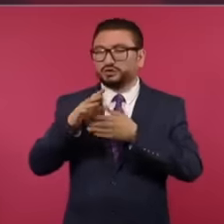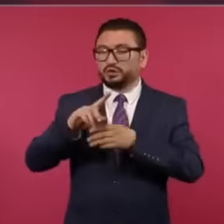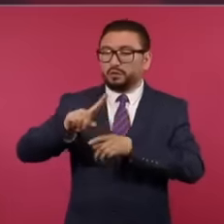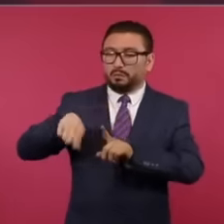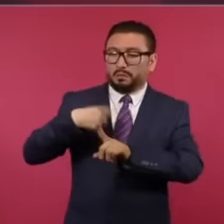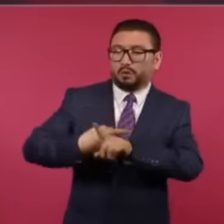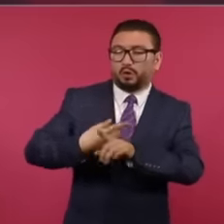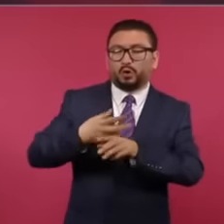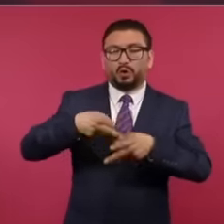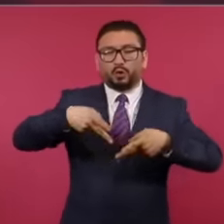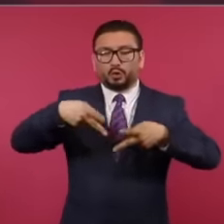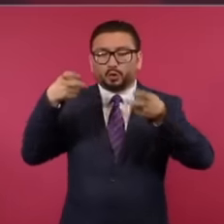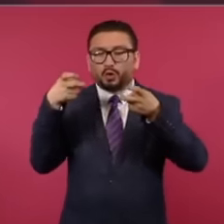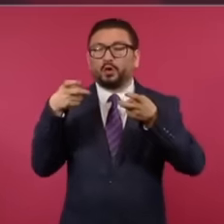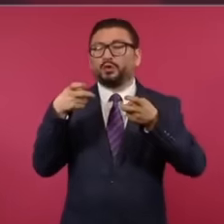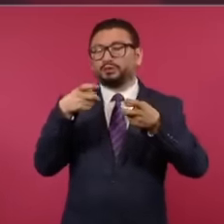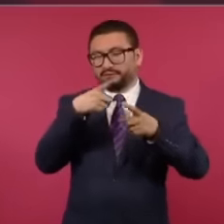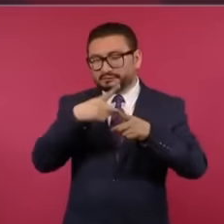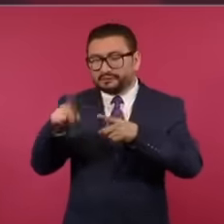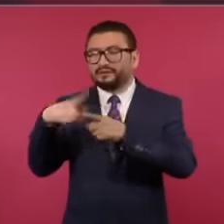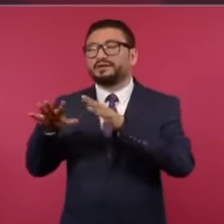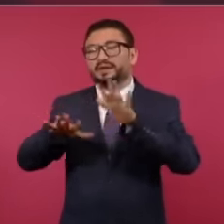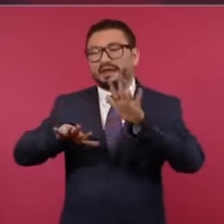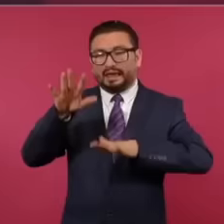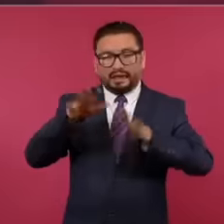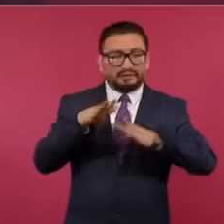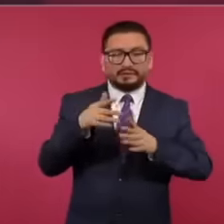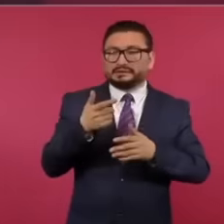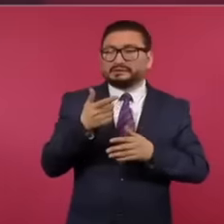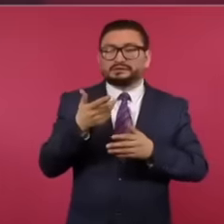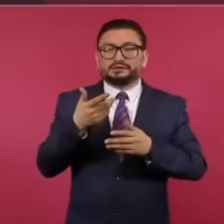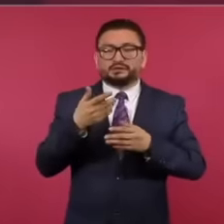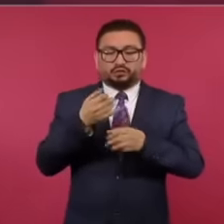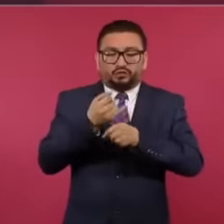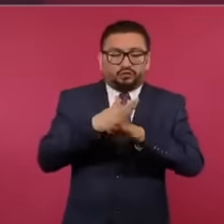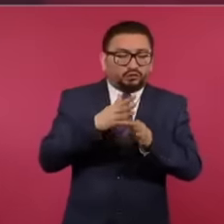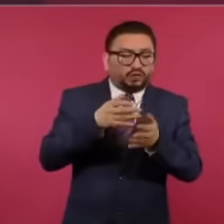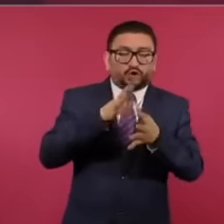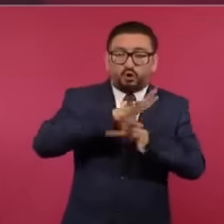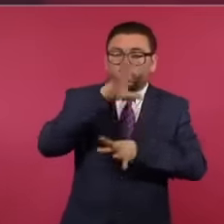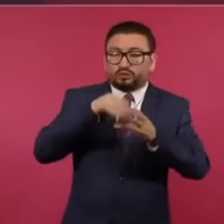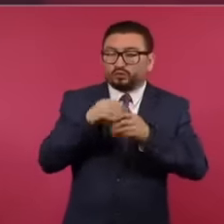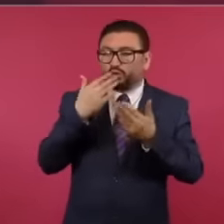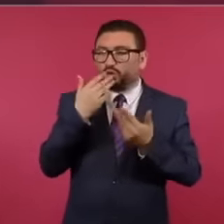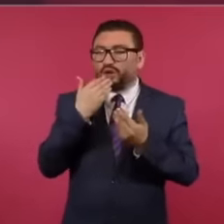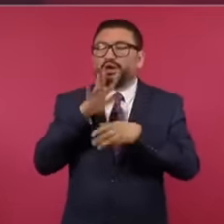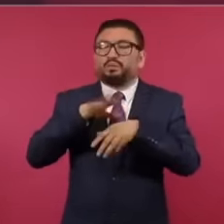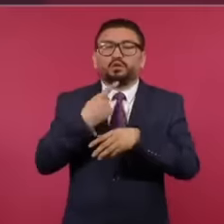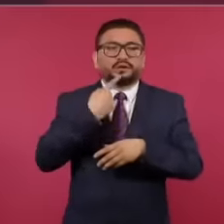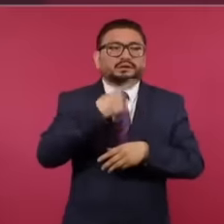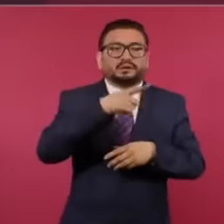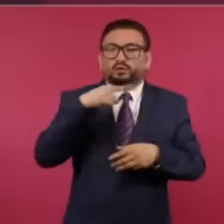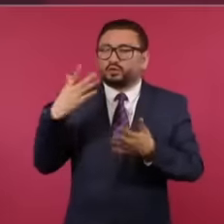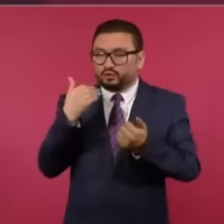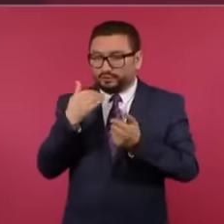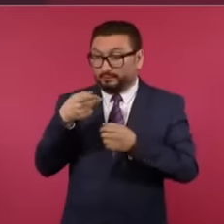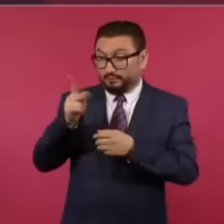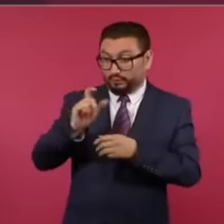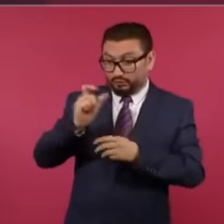violaciones, robo, ahí hay cifra negra, porque no todos denuncian. Pero el caso de un